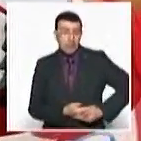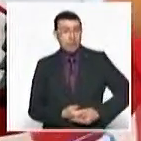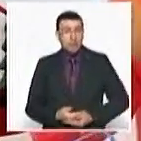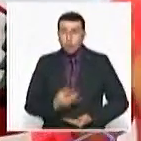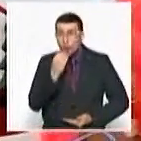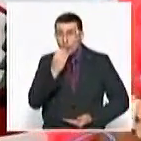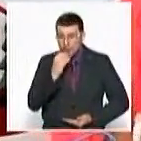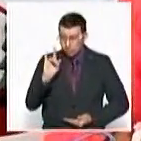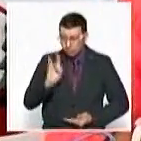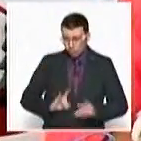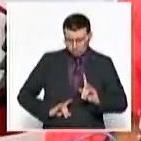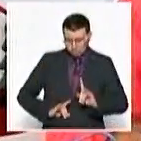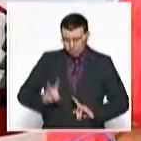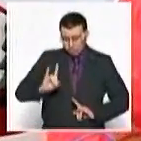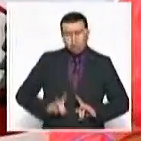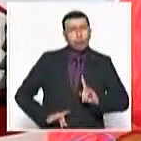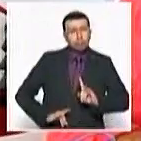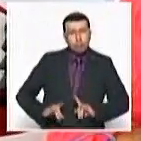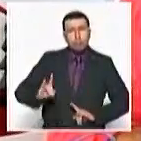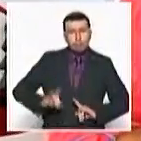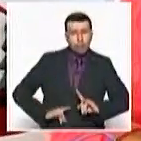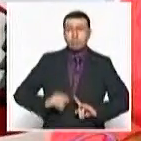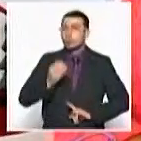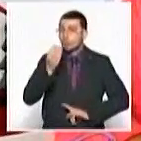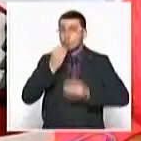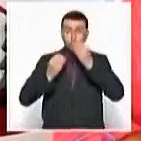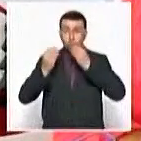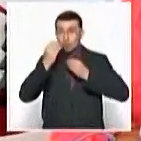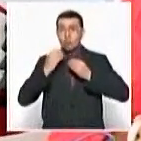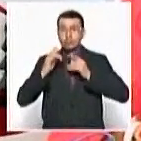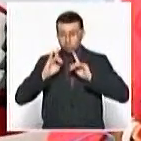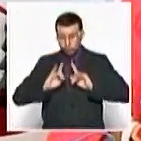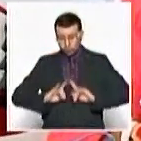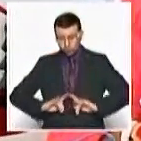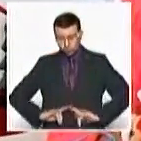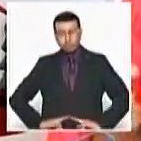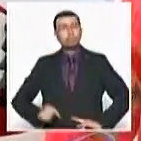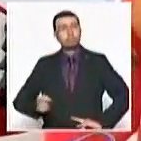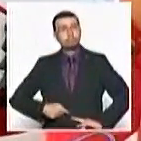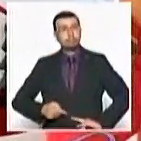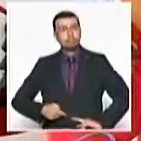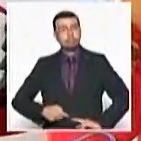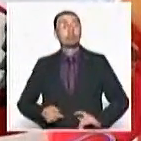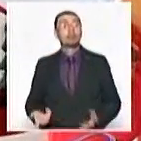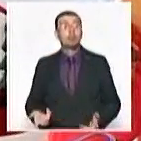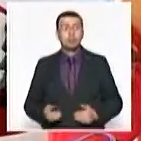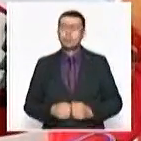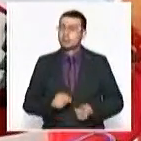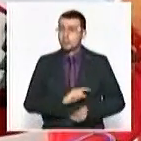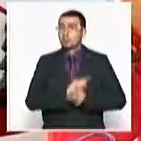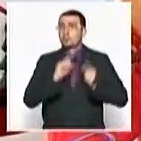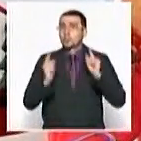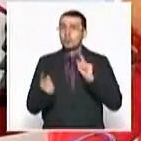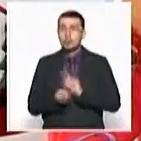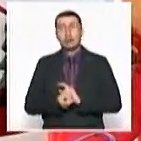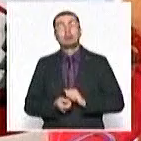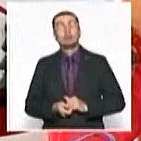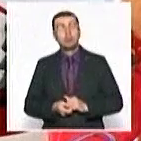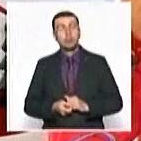esa cantidad de cambios hormonales, nutricionales, fisiológicos. Es que imaginen ustedes lo que puede